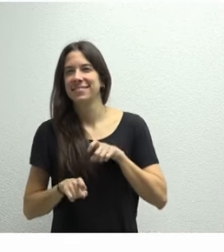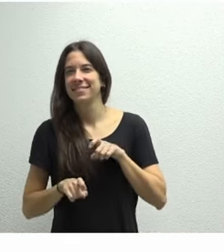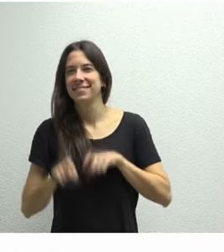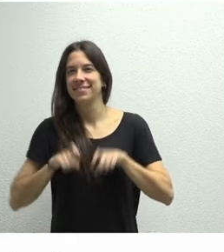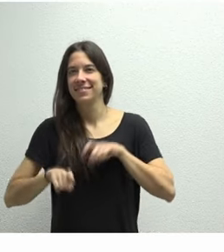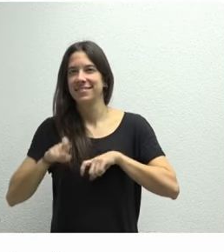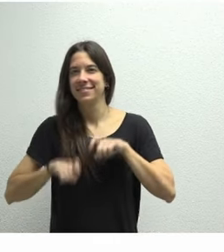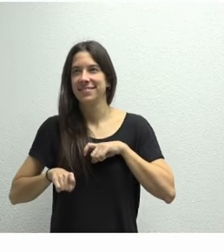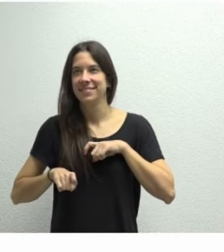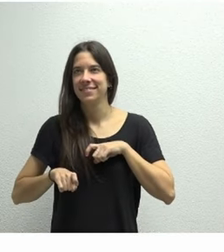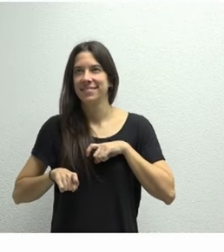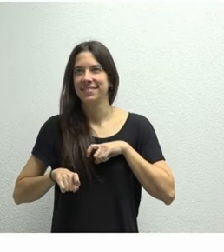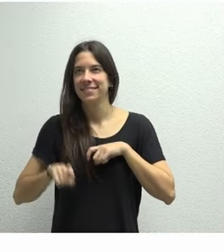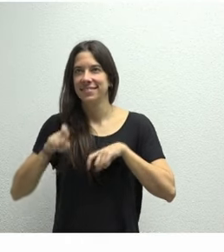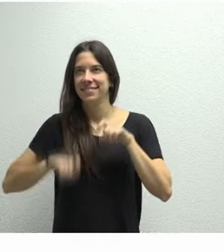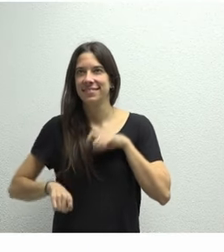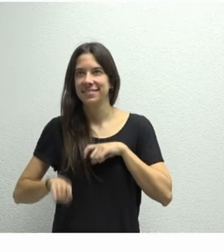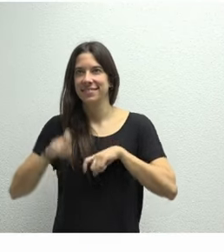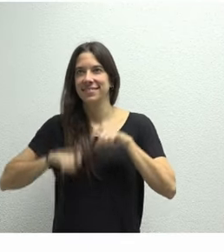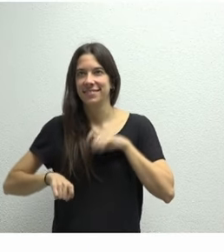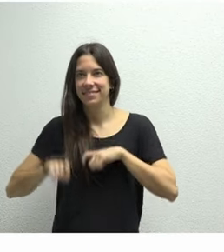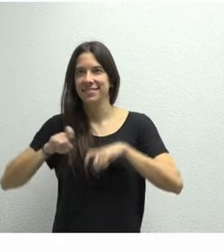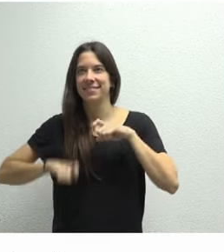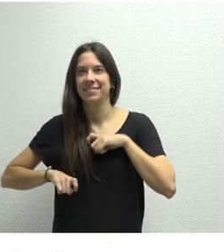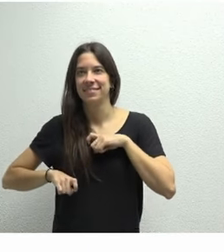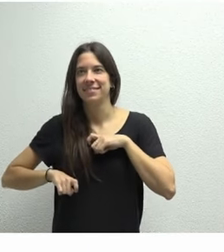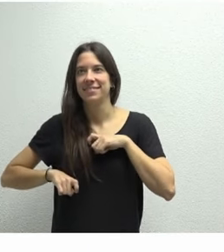atrás para atrás para atrás